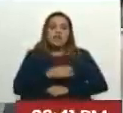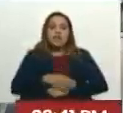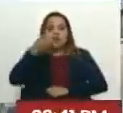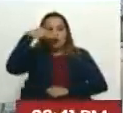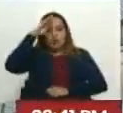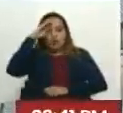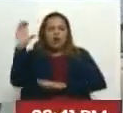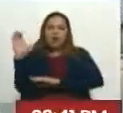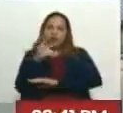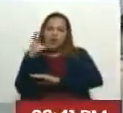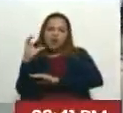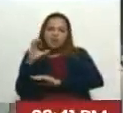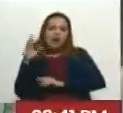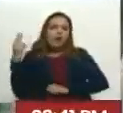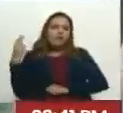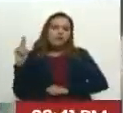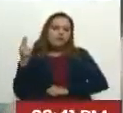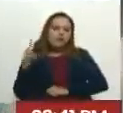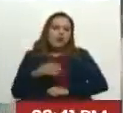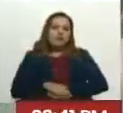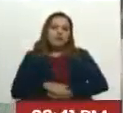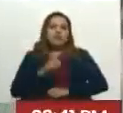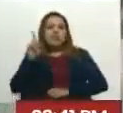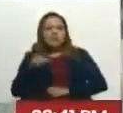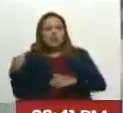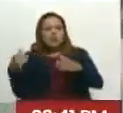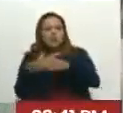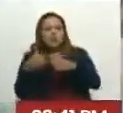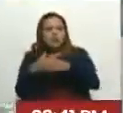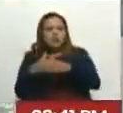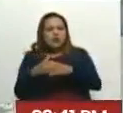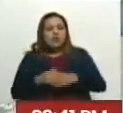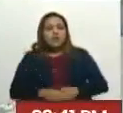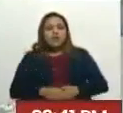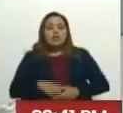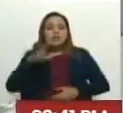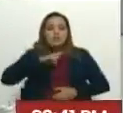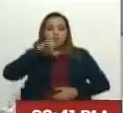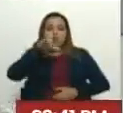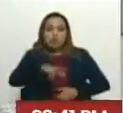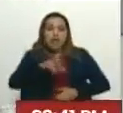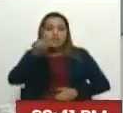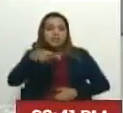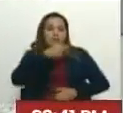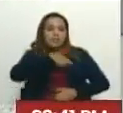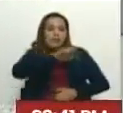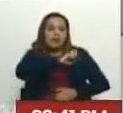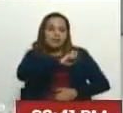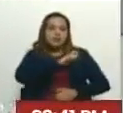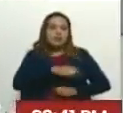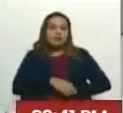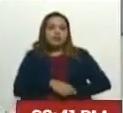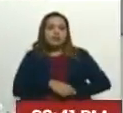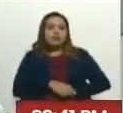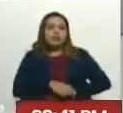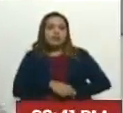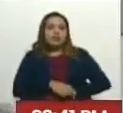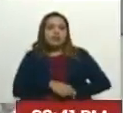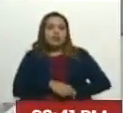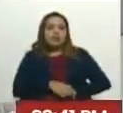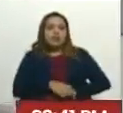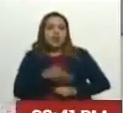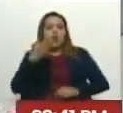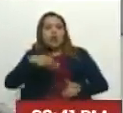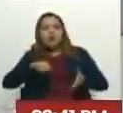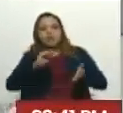Colombia, como ya lo nombramos, Uruguay. Viene también una delegación de Portugal y una delegación de España. Viene nuevamente Burkina Faso